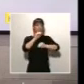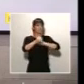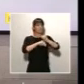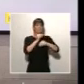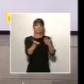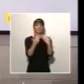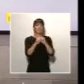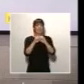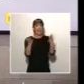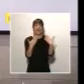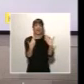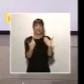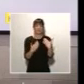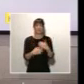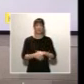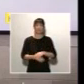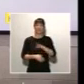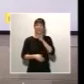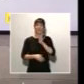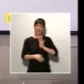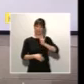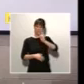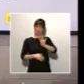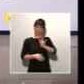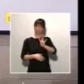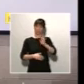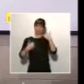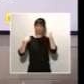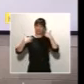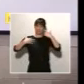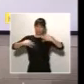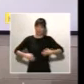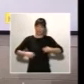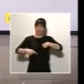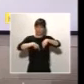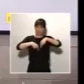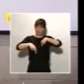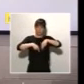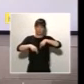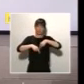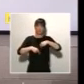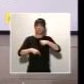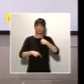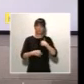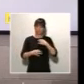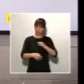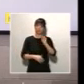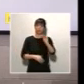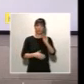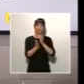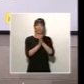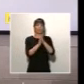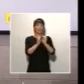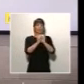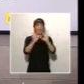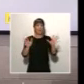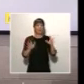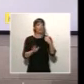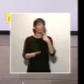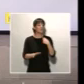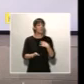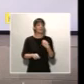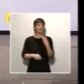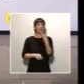la comparecencia de los responsables de seguridad y de transportes he pedido precisamente esa aclaración y me dicen que la cifra de 30.000 era